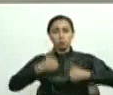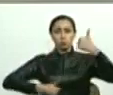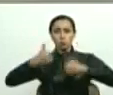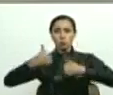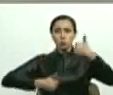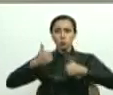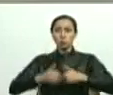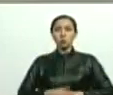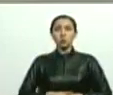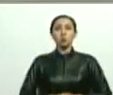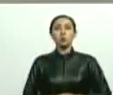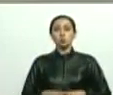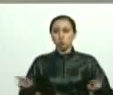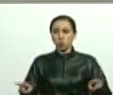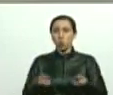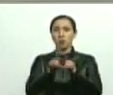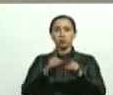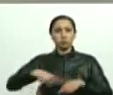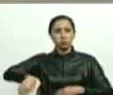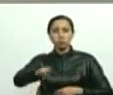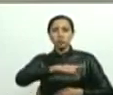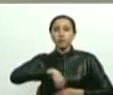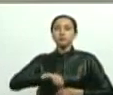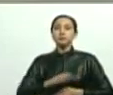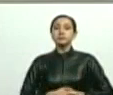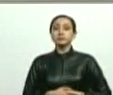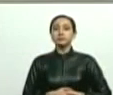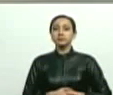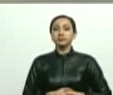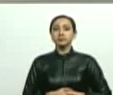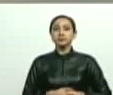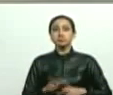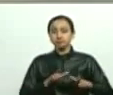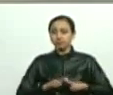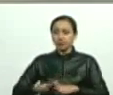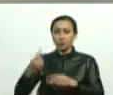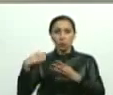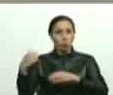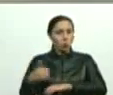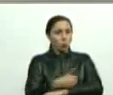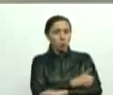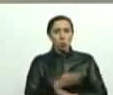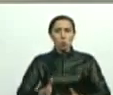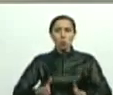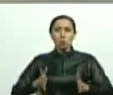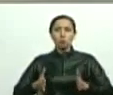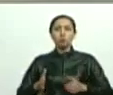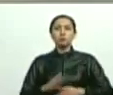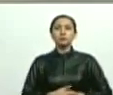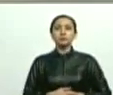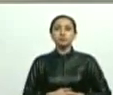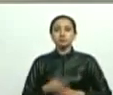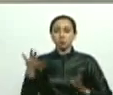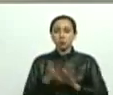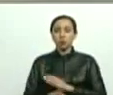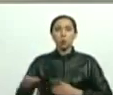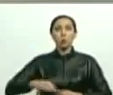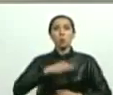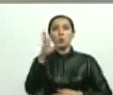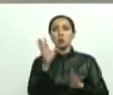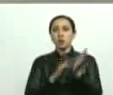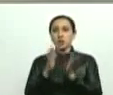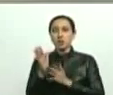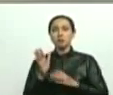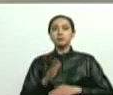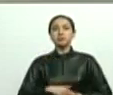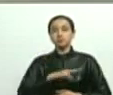al igual que ustedes, para el espacio de gobernaciones y alcaldías, en el Espíritu de Cristo y en el Espíritu